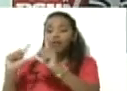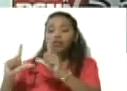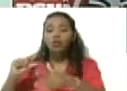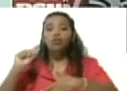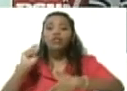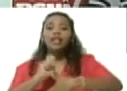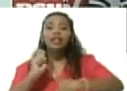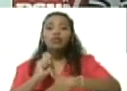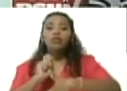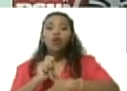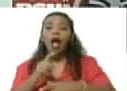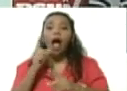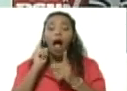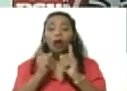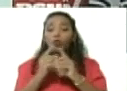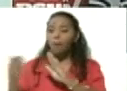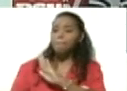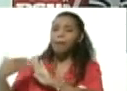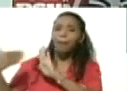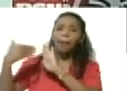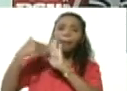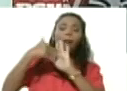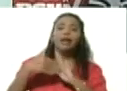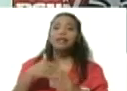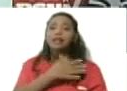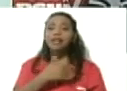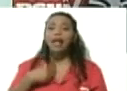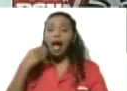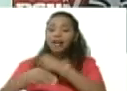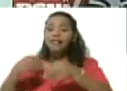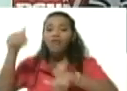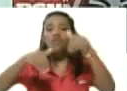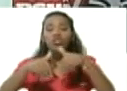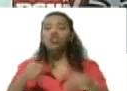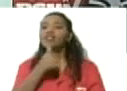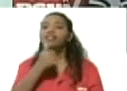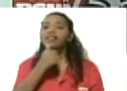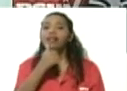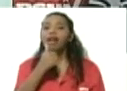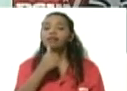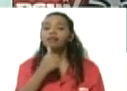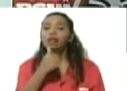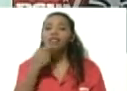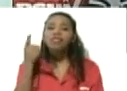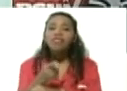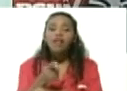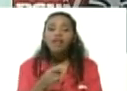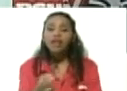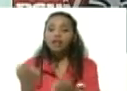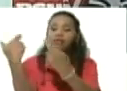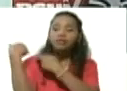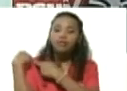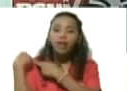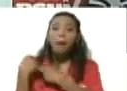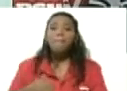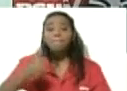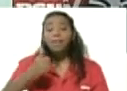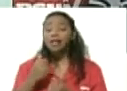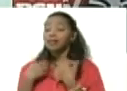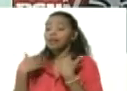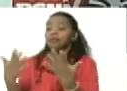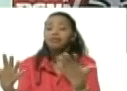quienes hoy quieren hacer votos para ver quién merece más regalos del